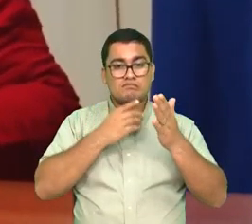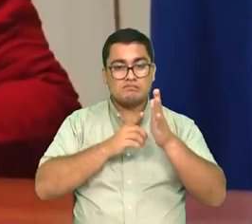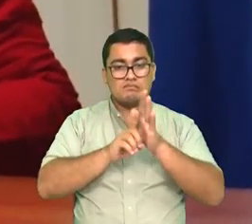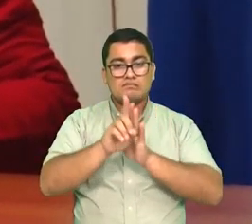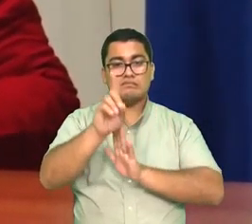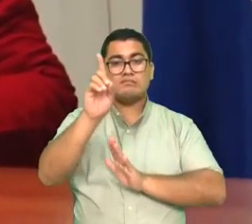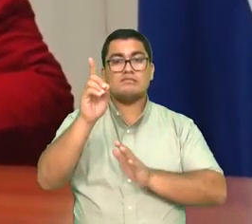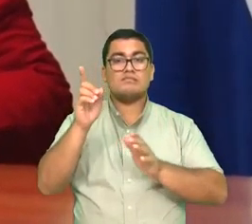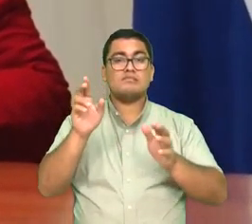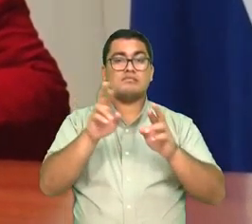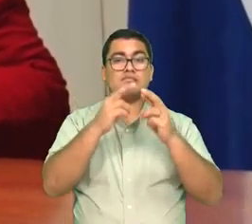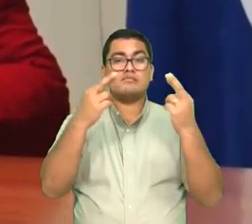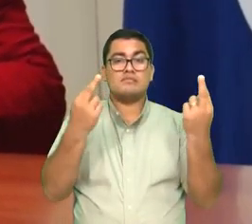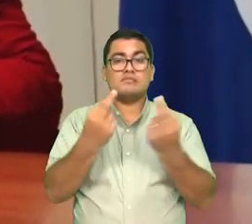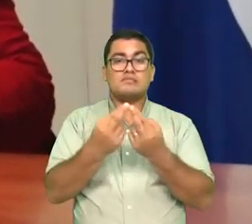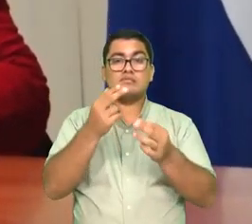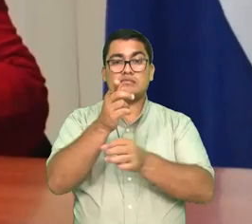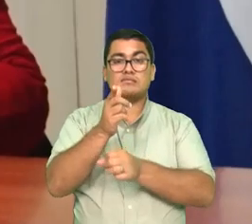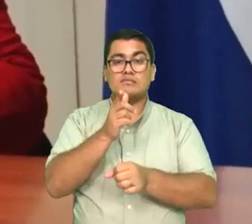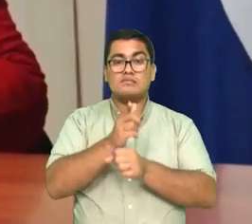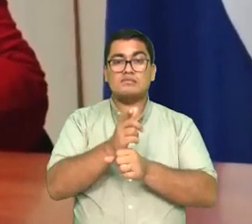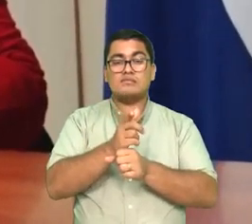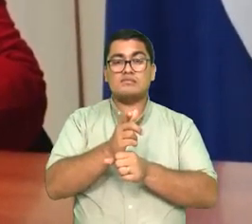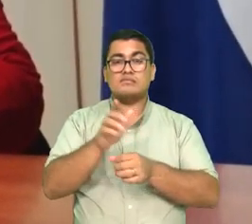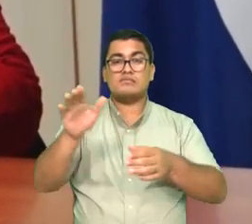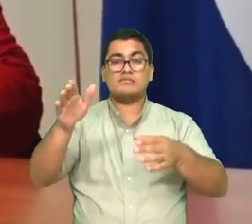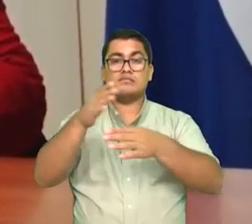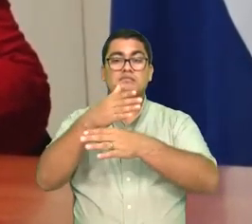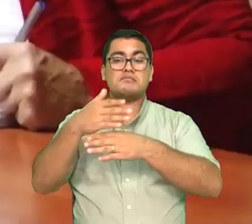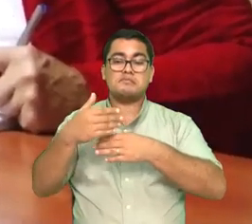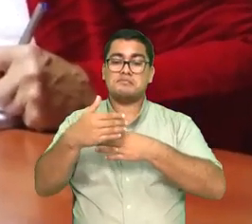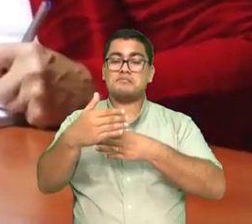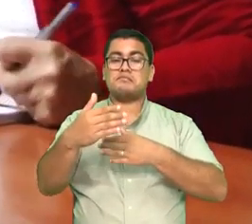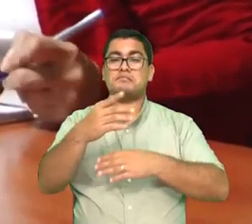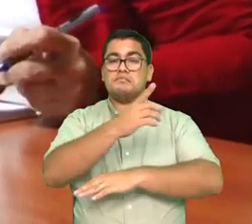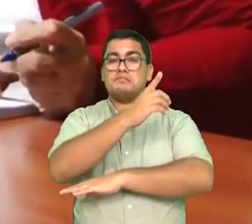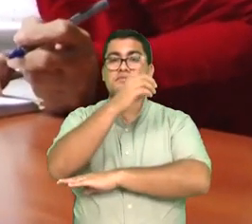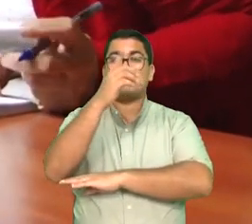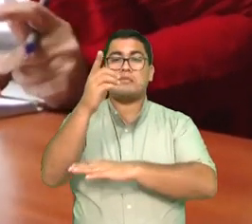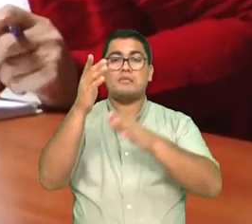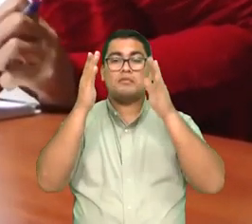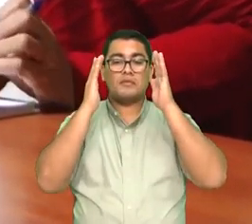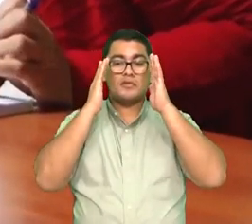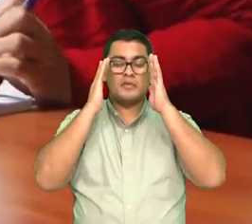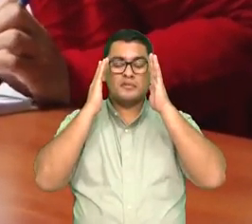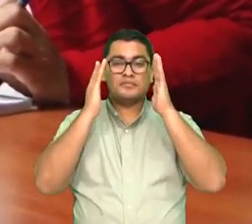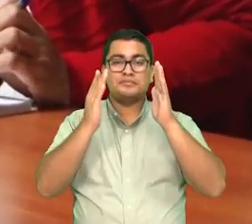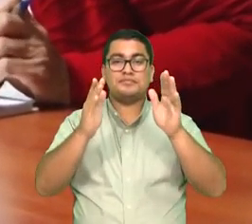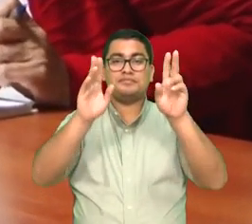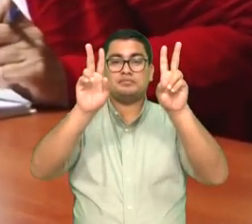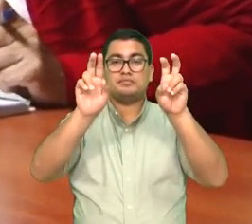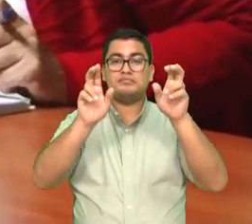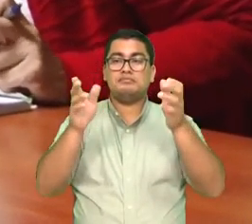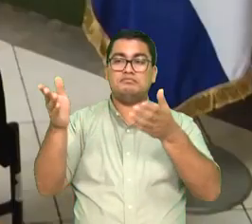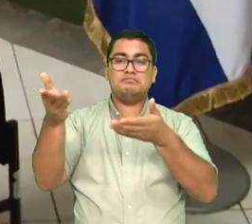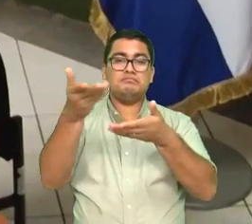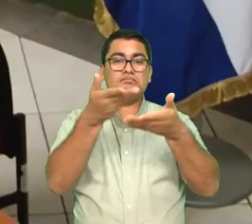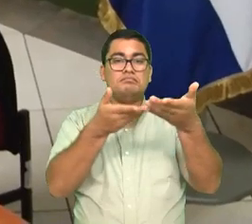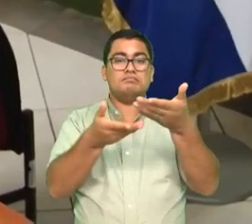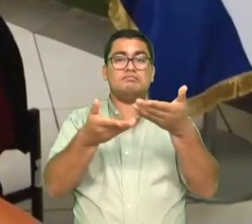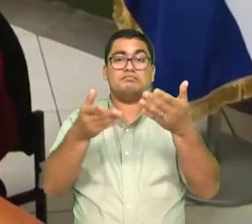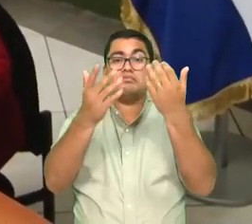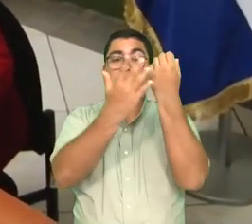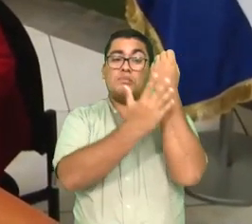Este encuentro virtual continuará desarrollándose en los próximos días y se priorizarán la discusión de temas en común, tales como la reducción